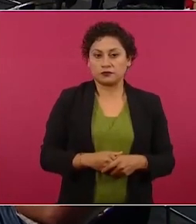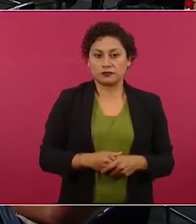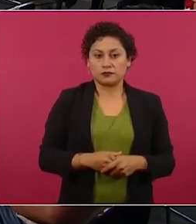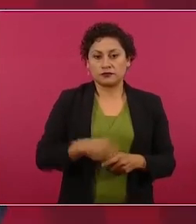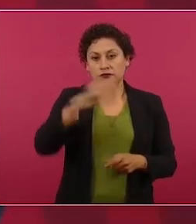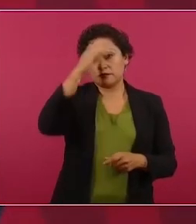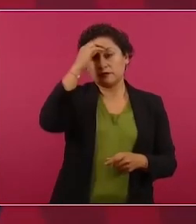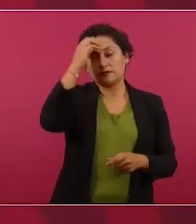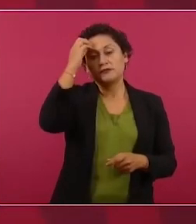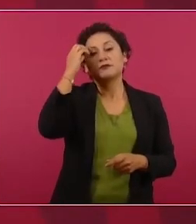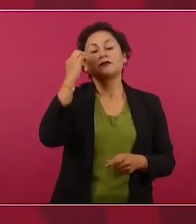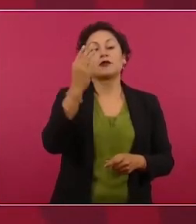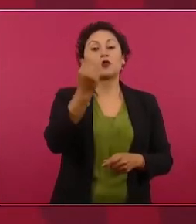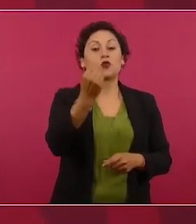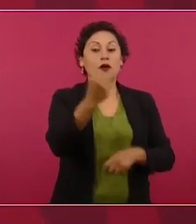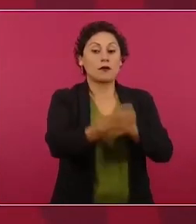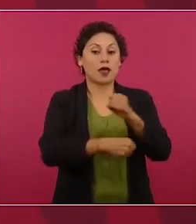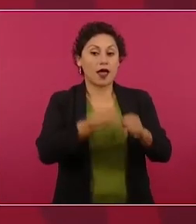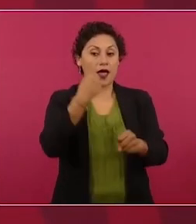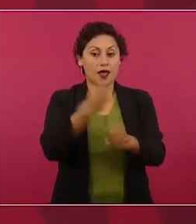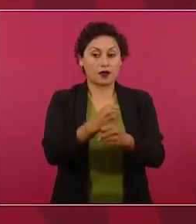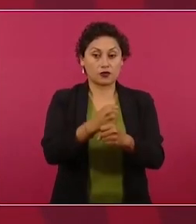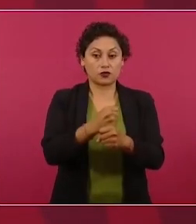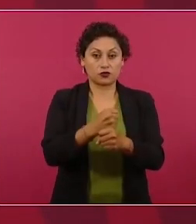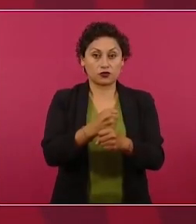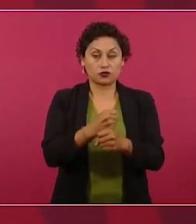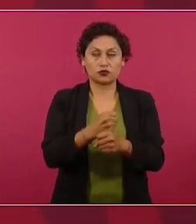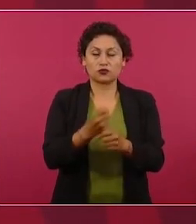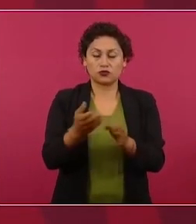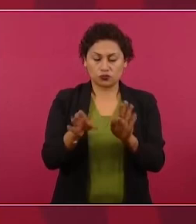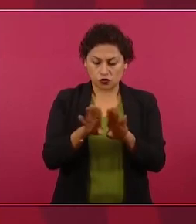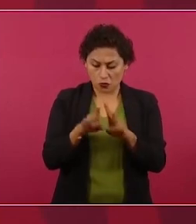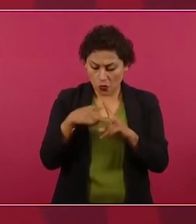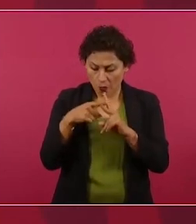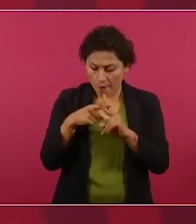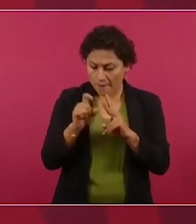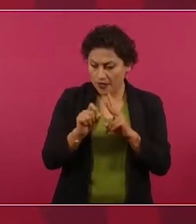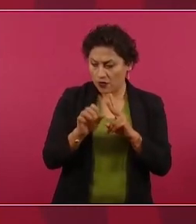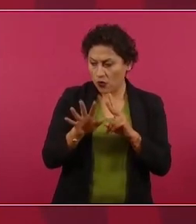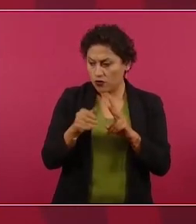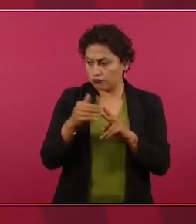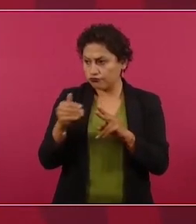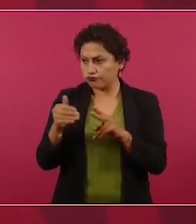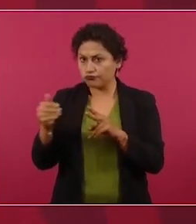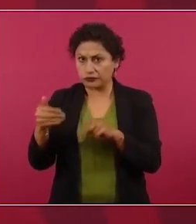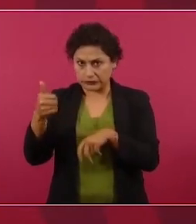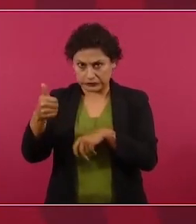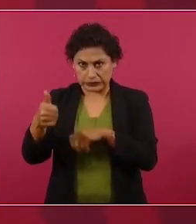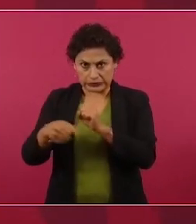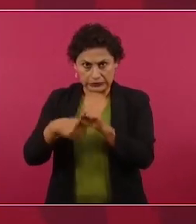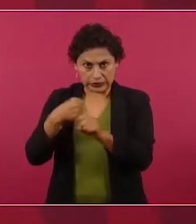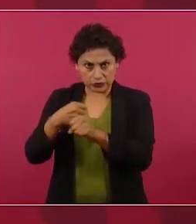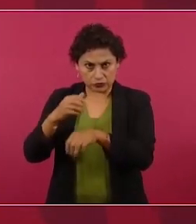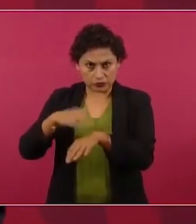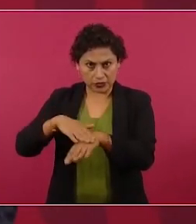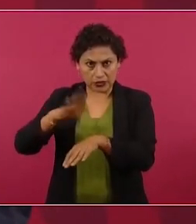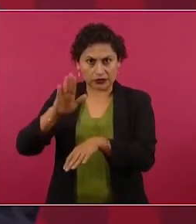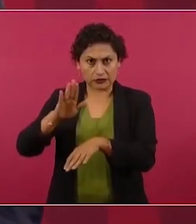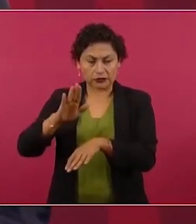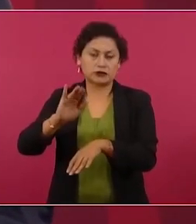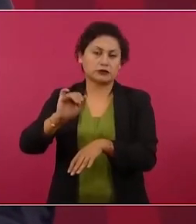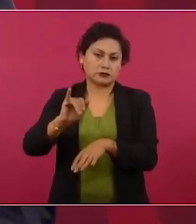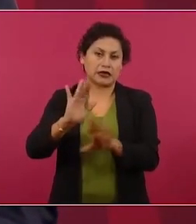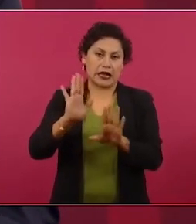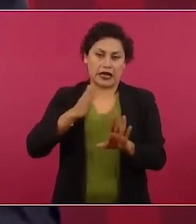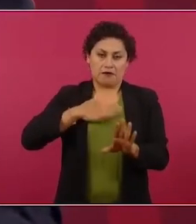9 años. ¿Qué sería? ¿Sería 24? ¿Sería el otro sexenio? Sí, terminando y